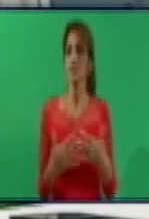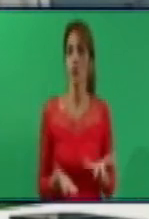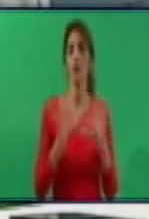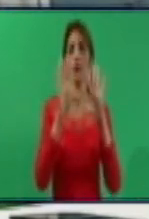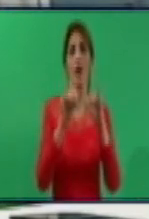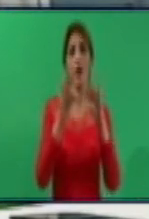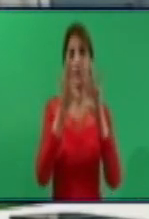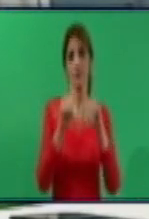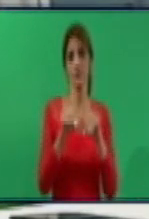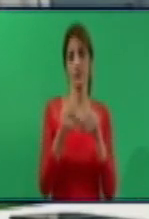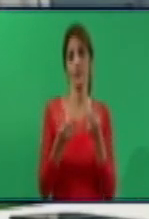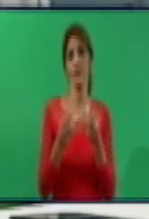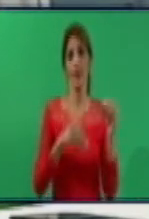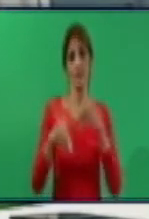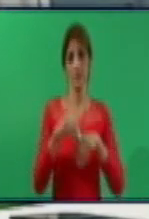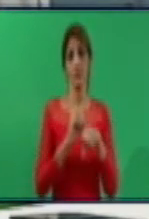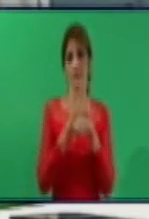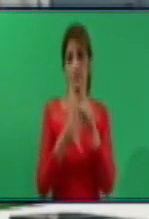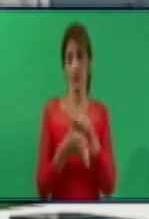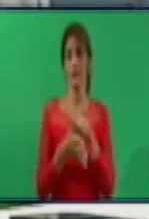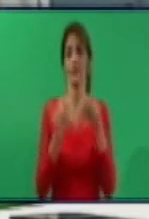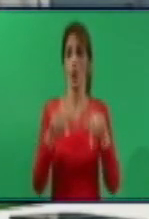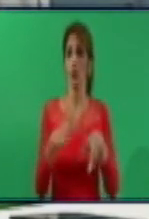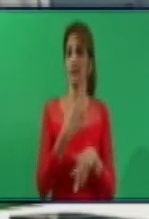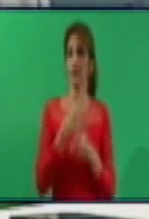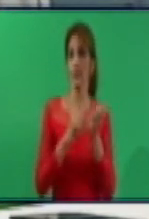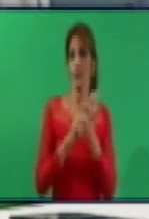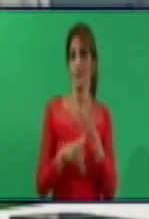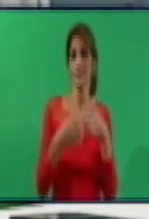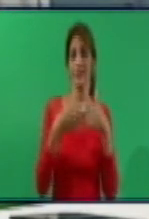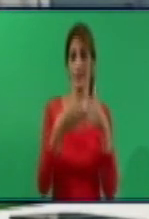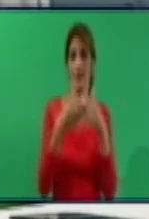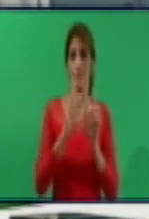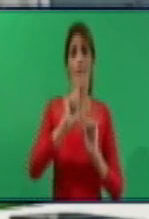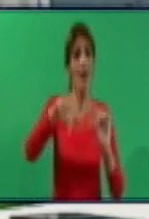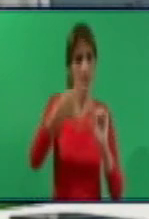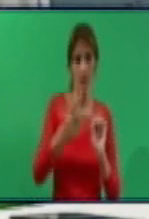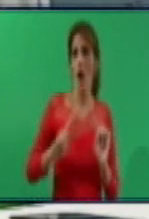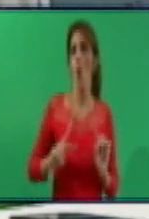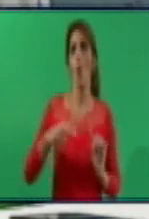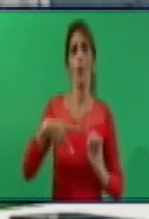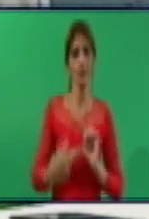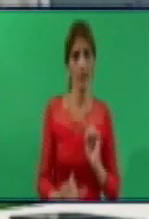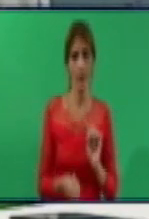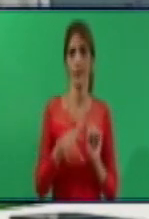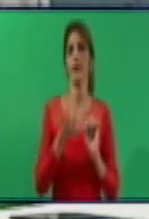epidemiológica que hoy vive la provincia de Granma. Doctora, le vamos a estar esperando mañana con la